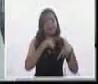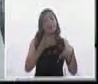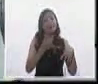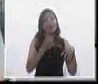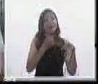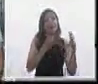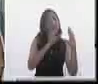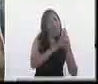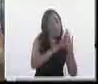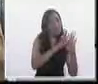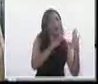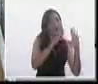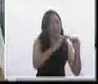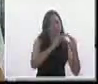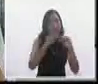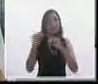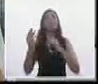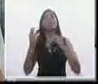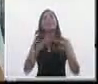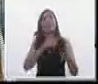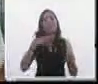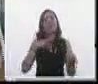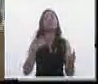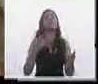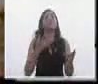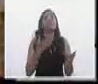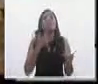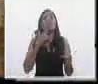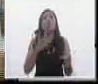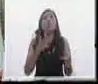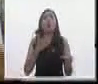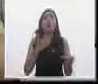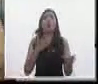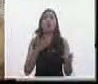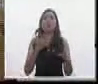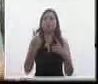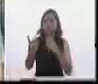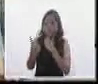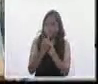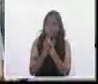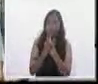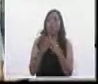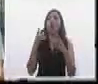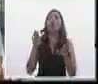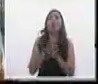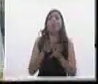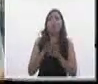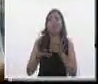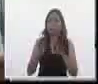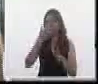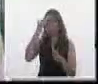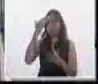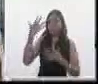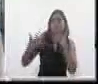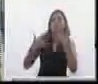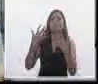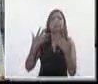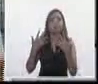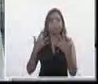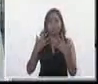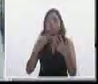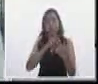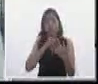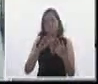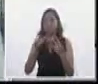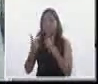tengamos como el la mejor forma de recibir o de tratar a una persona que llegue a solicitarlo con